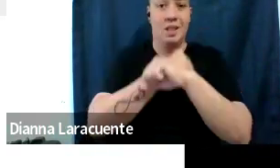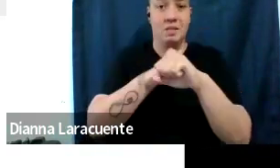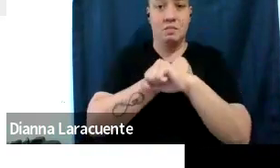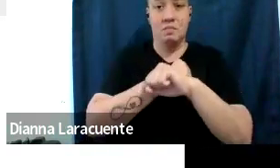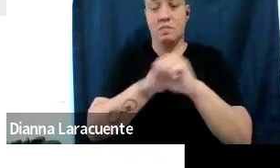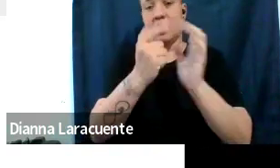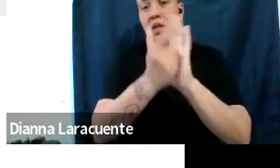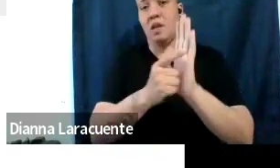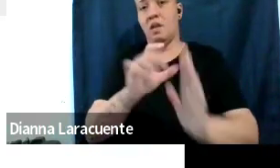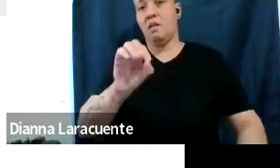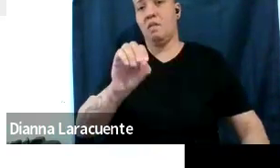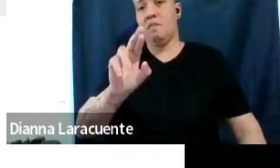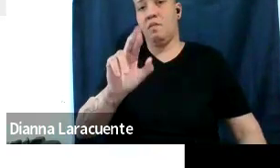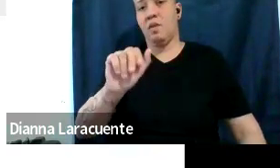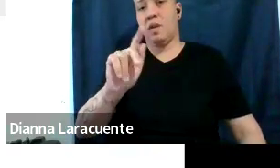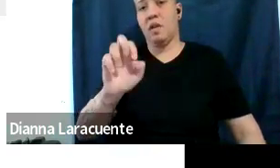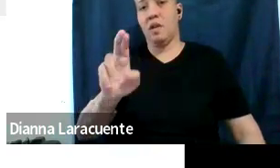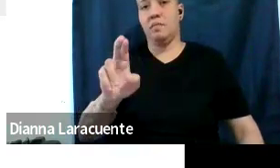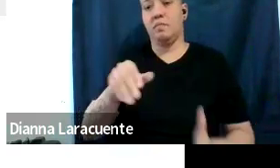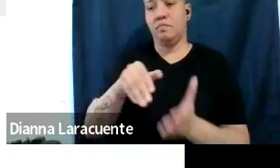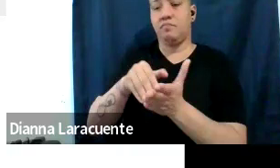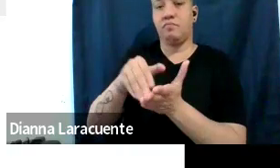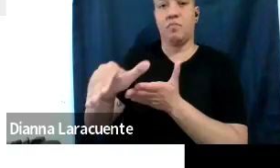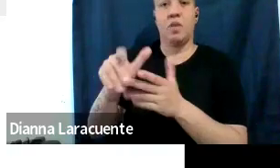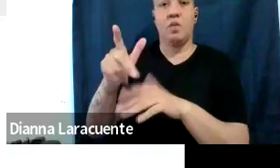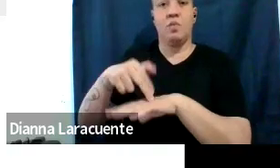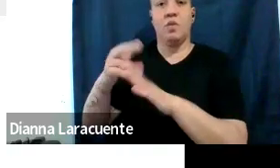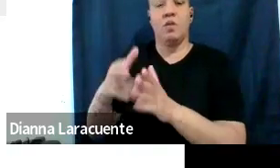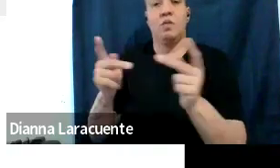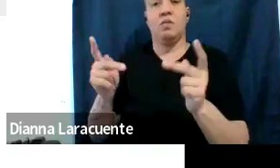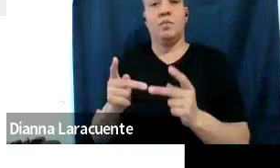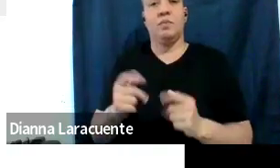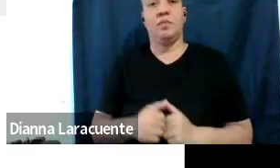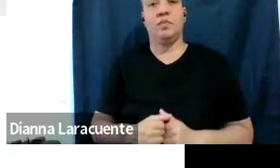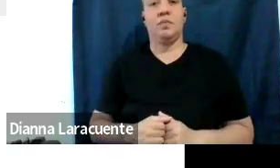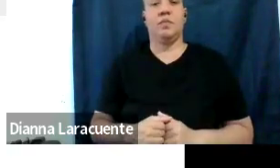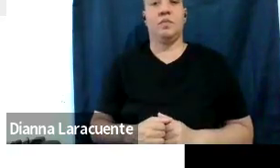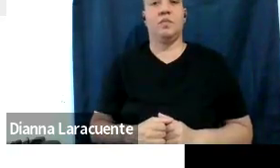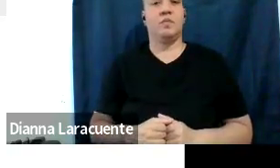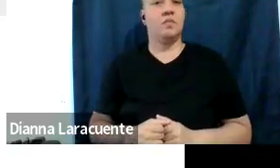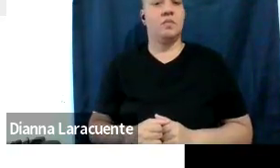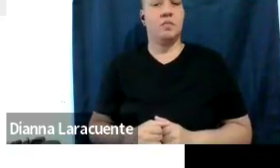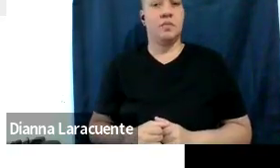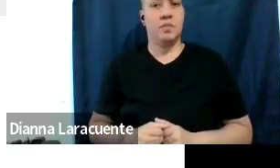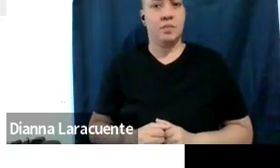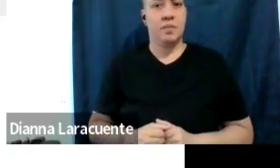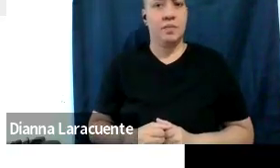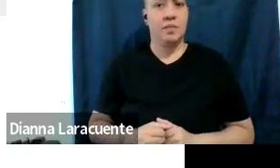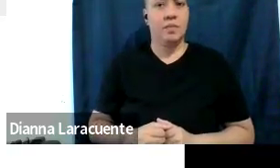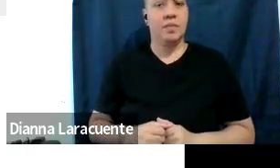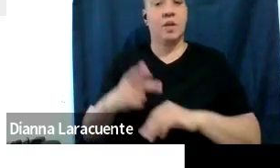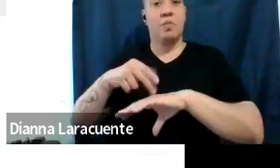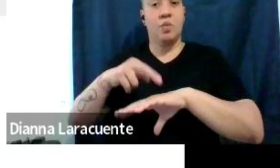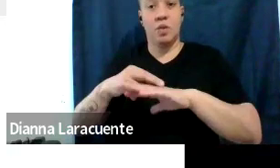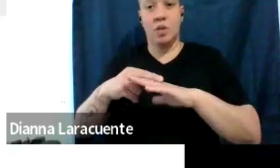se despoja a los puertorriqueños de sus puestos y dice no al servilismo. Y Puerto Rico vuelve